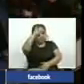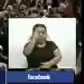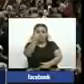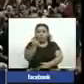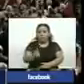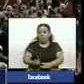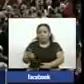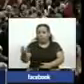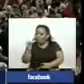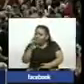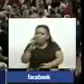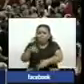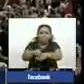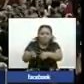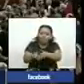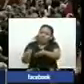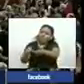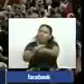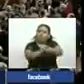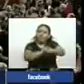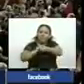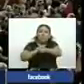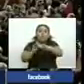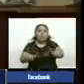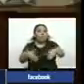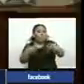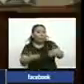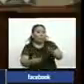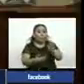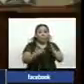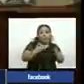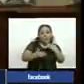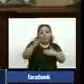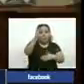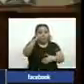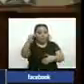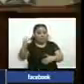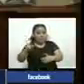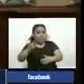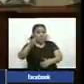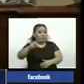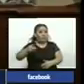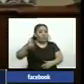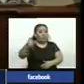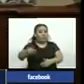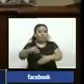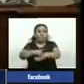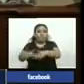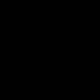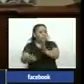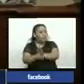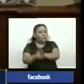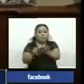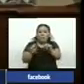permanecer unido en su primer discurso sobre el Estado de la Nación. Dos años más tarde, demócratas y republicanos no pueden estar más